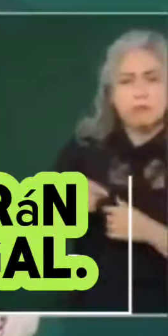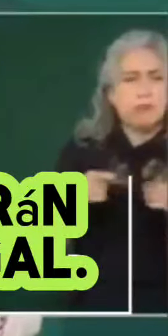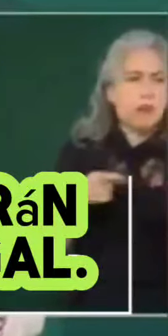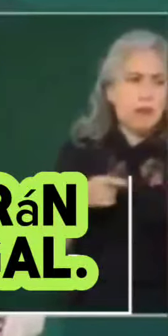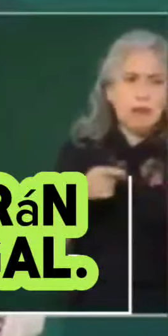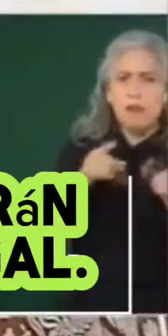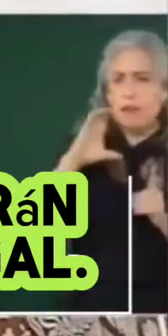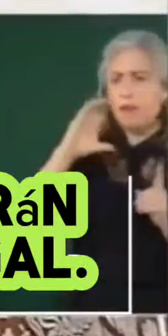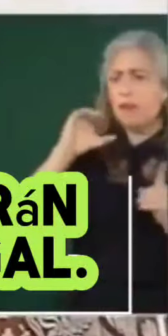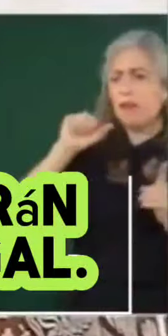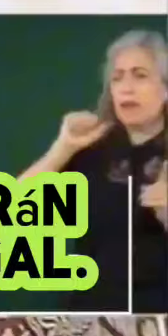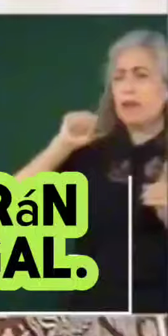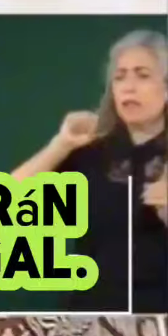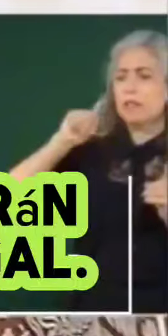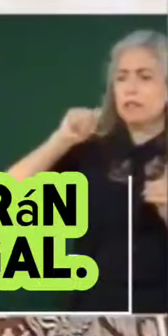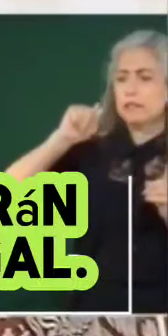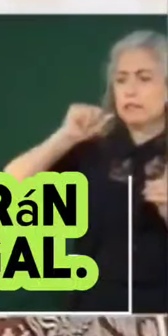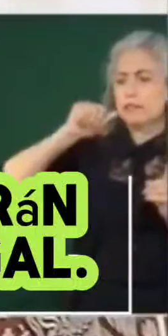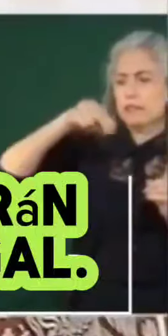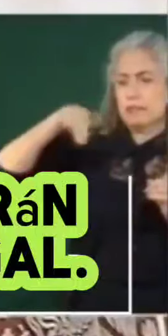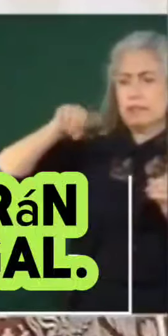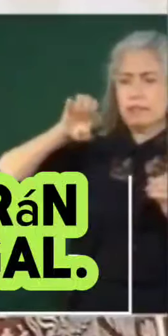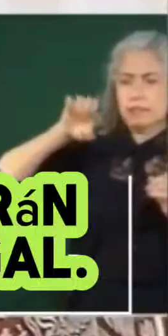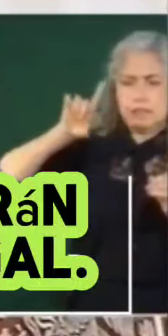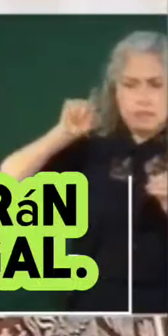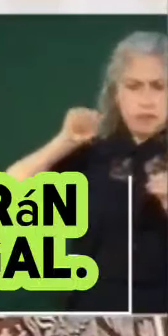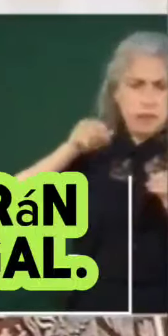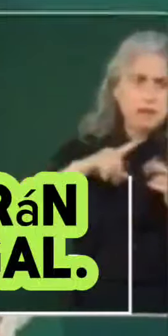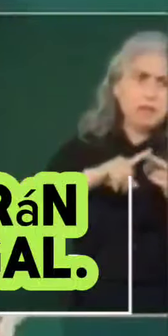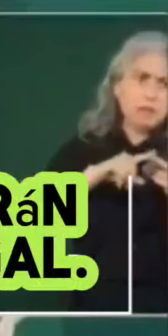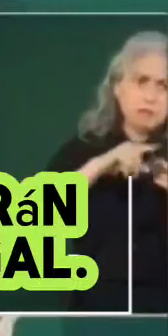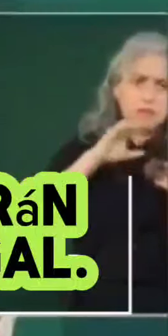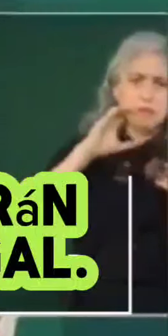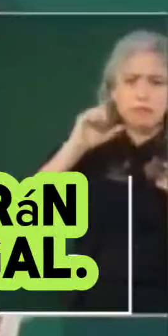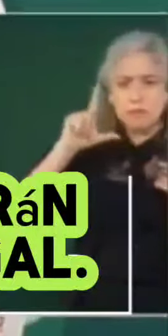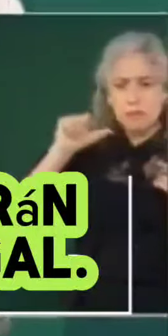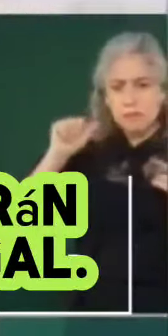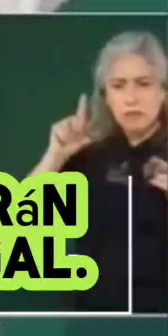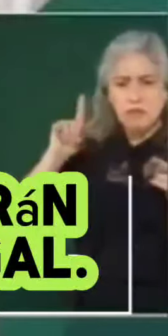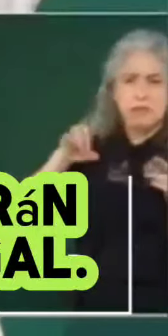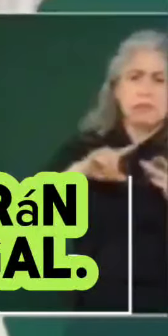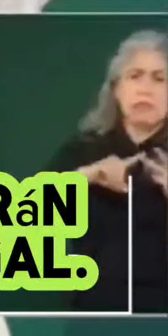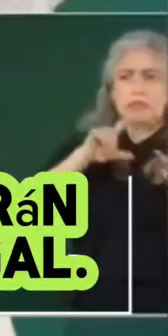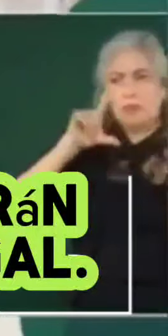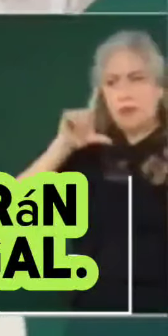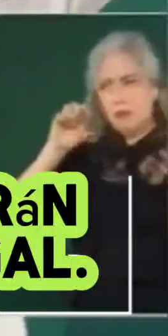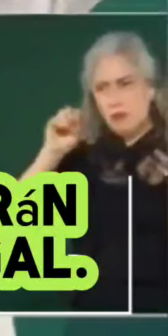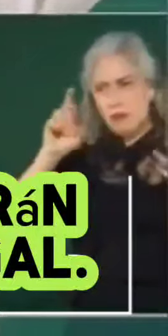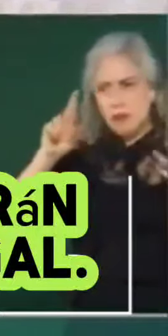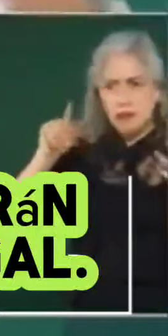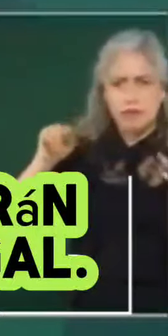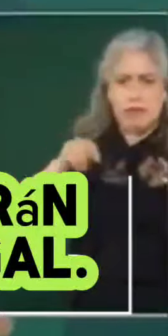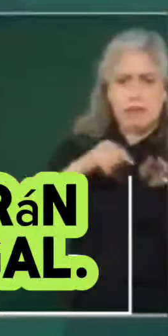Castañeda o contra Claudio X González o contra lo de Mola.